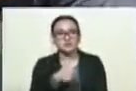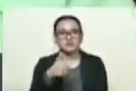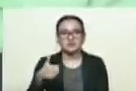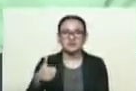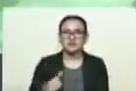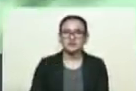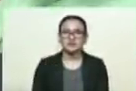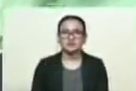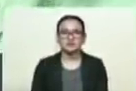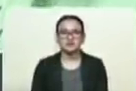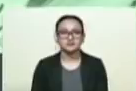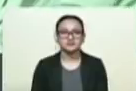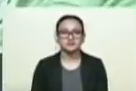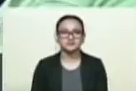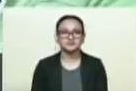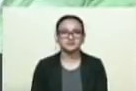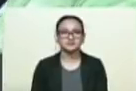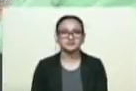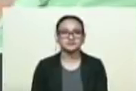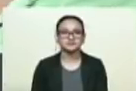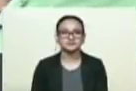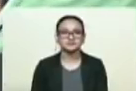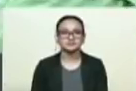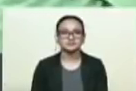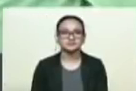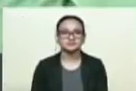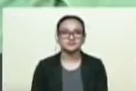Y quiero nombrar,